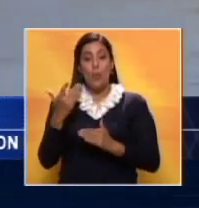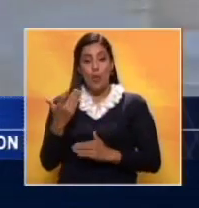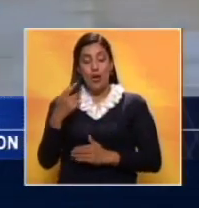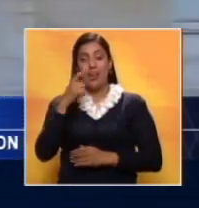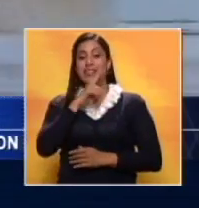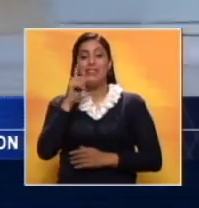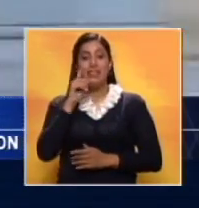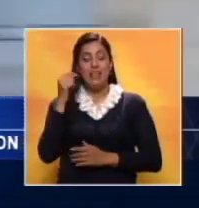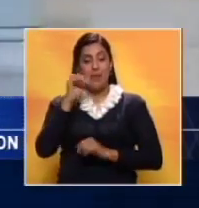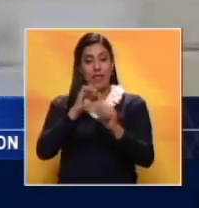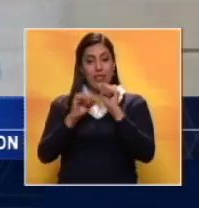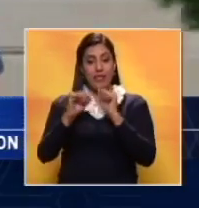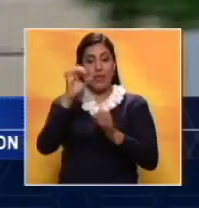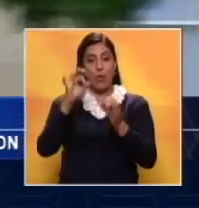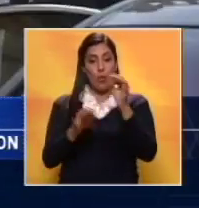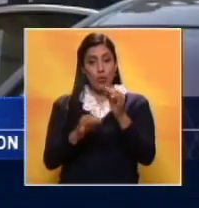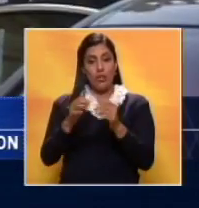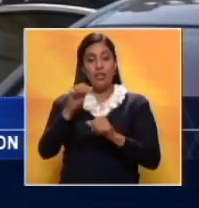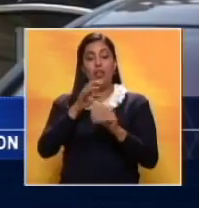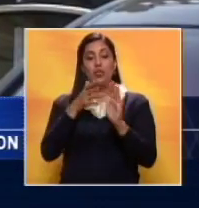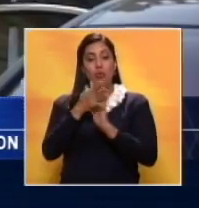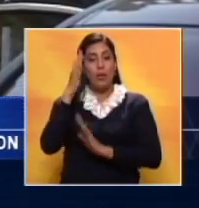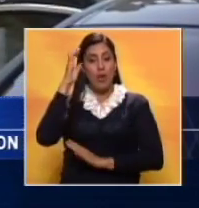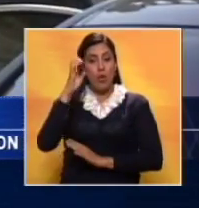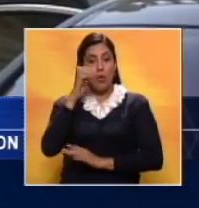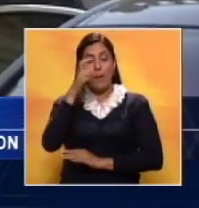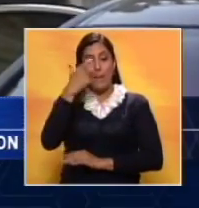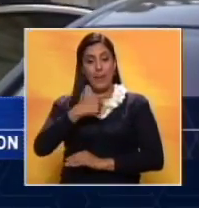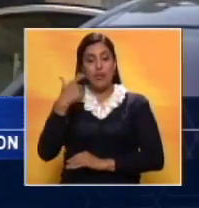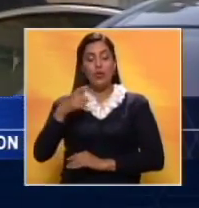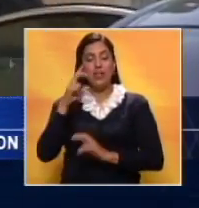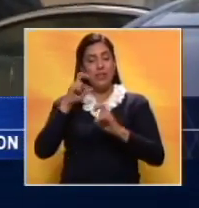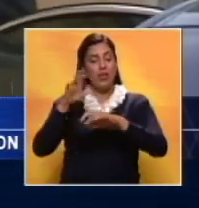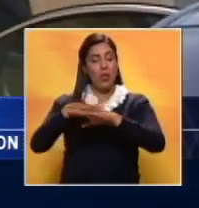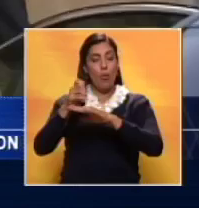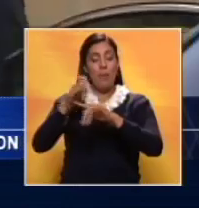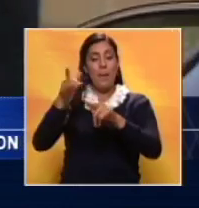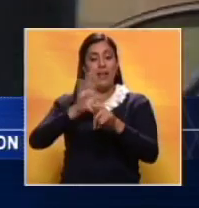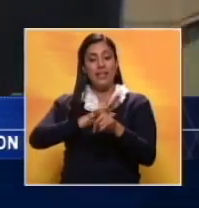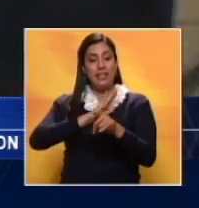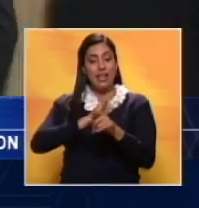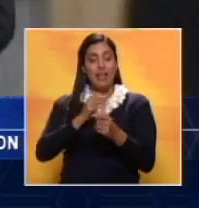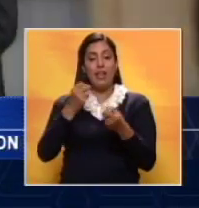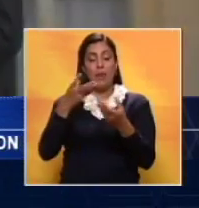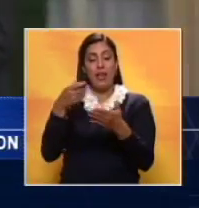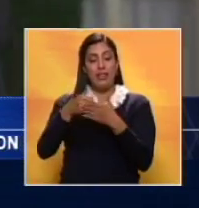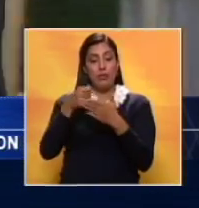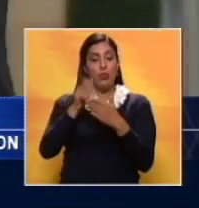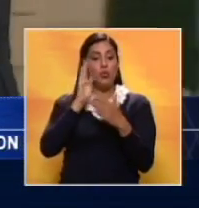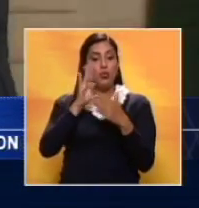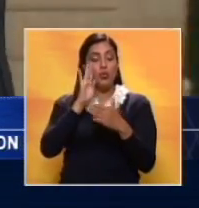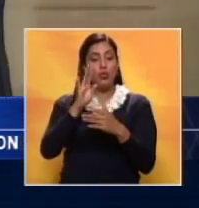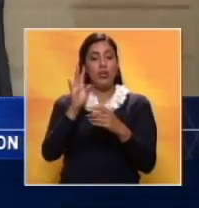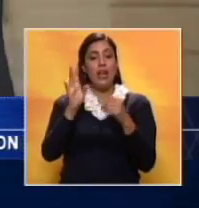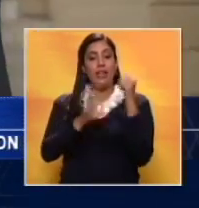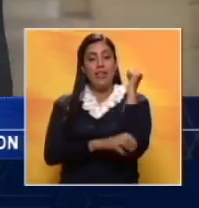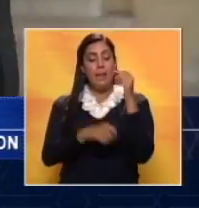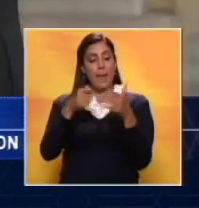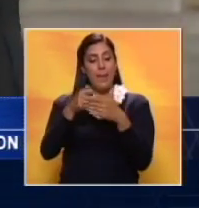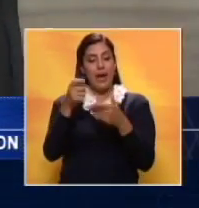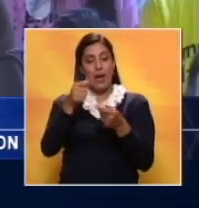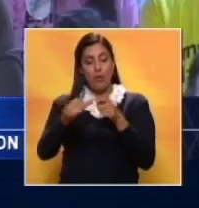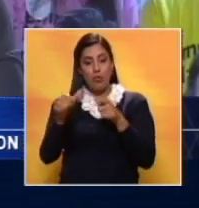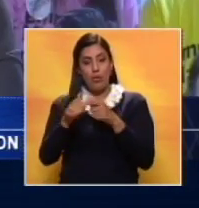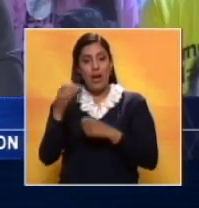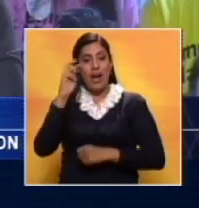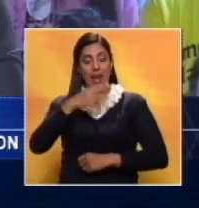de los titulares de Defensa, Justicia y Asuntos Europeos. Los funcionarios son investigados por presuntamente ofrecer empleos ficticios pagados con